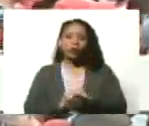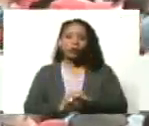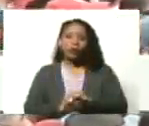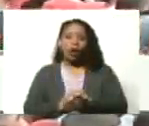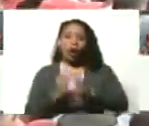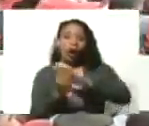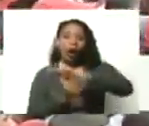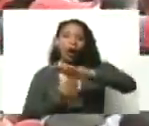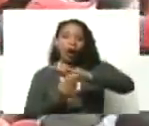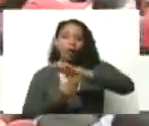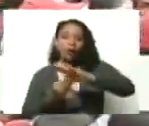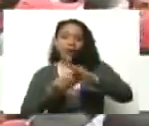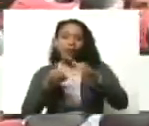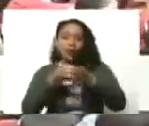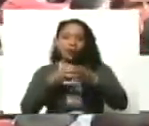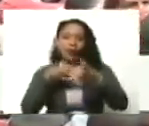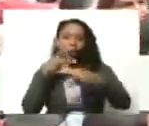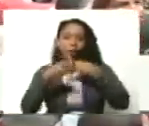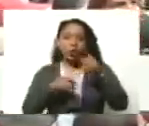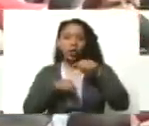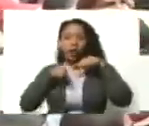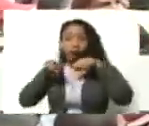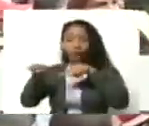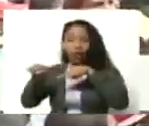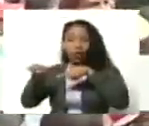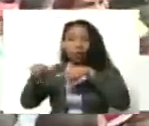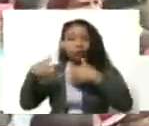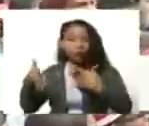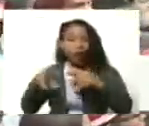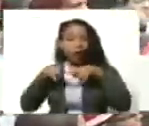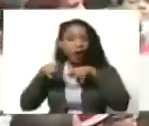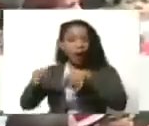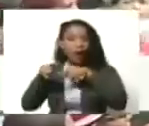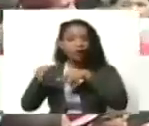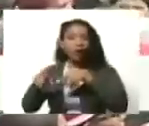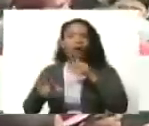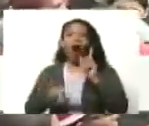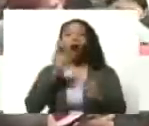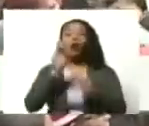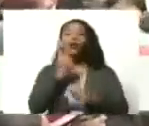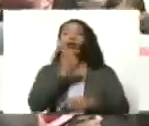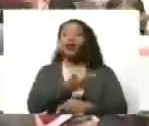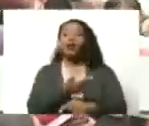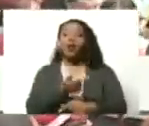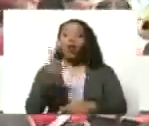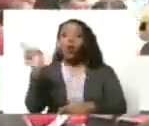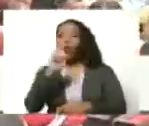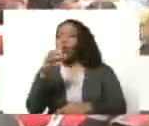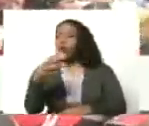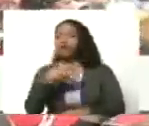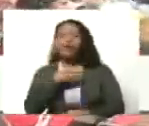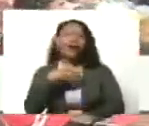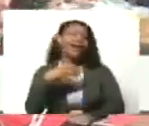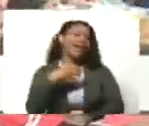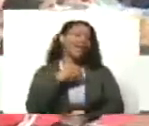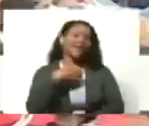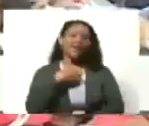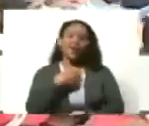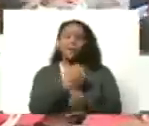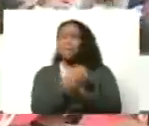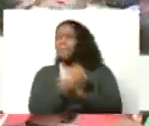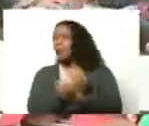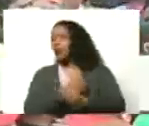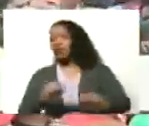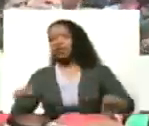las bases de nuestro partido. Y eso, algunos dijeron, no se va a poder. Es